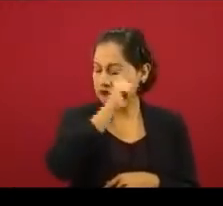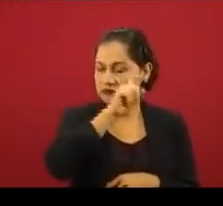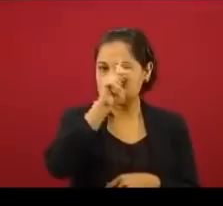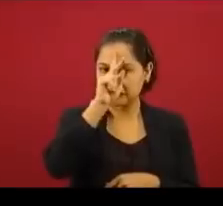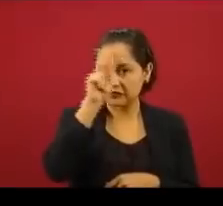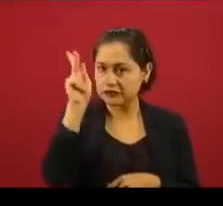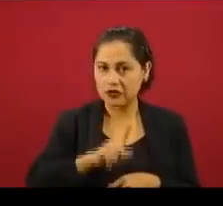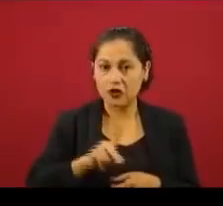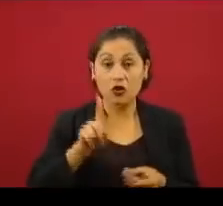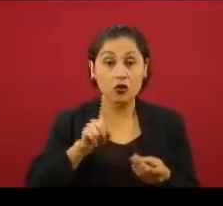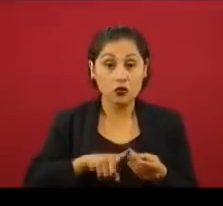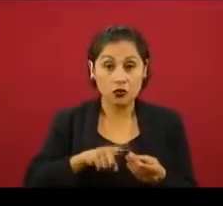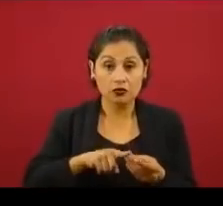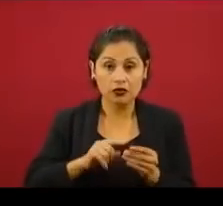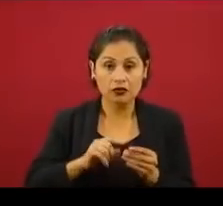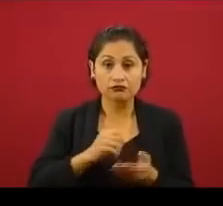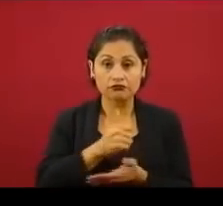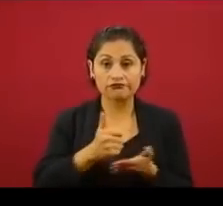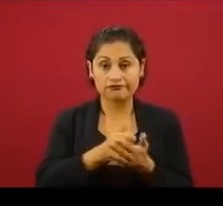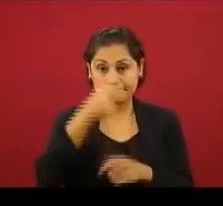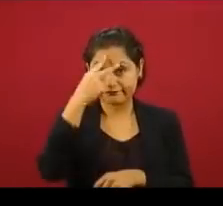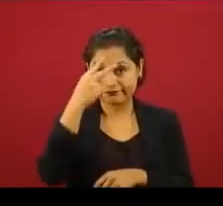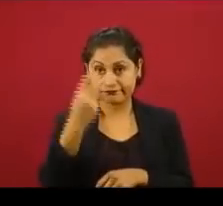del Valle de México.